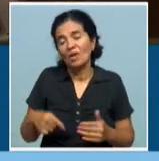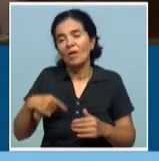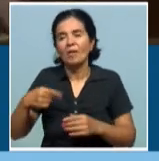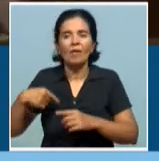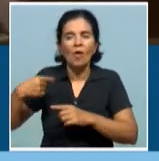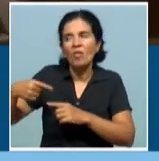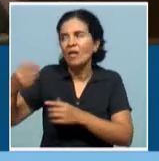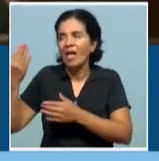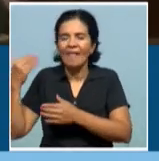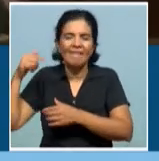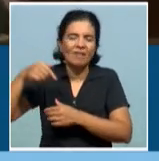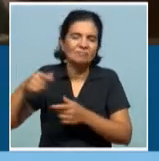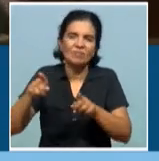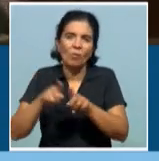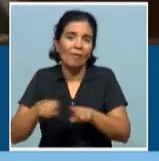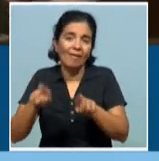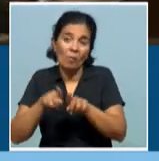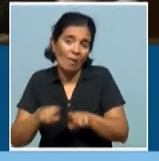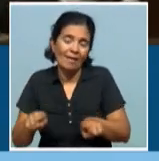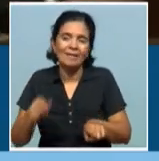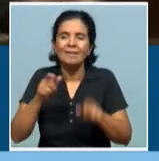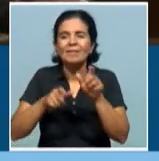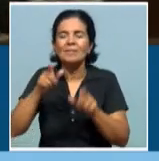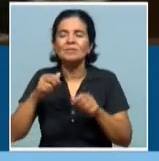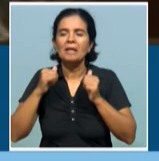funcionarios con trajes grises